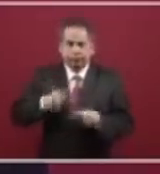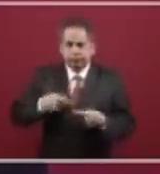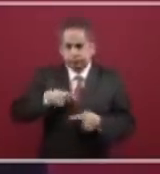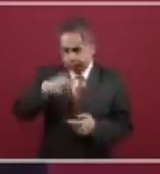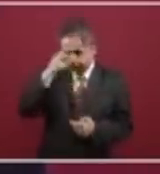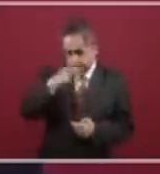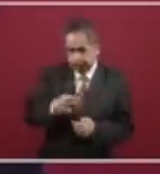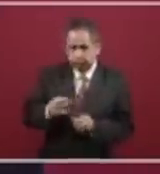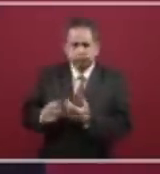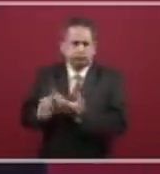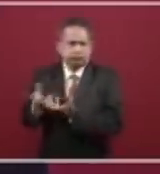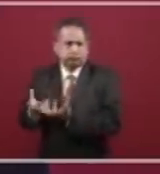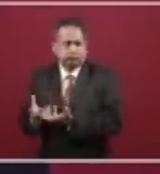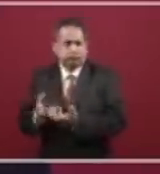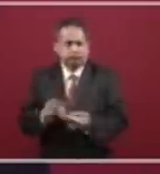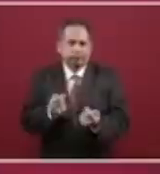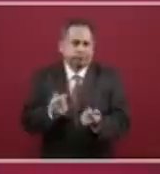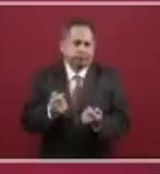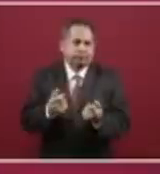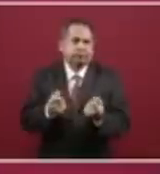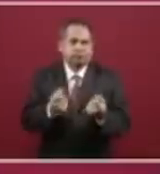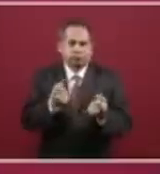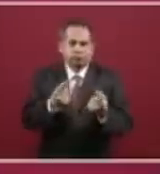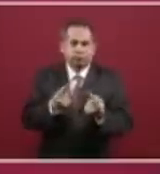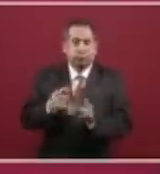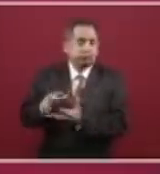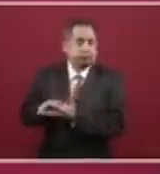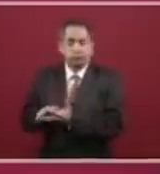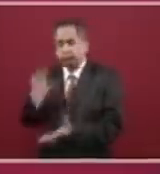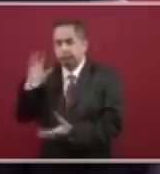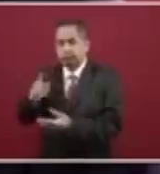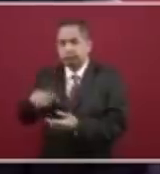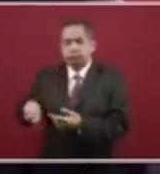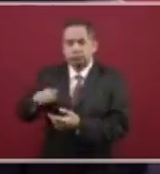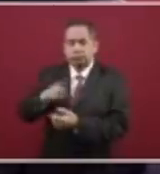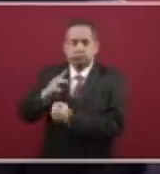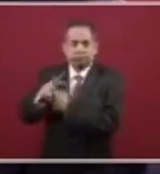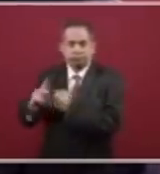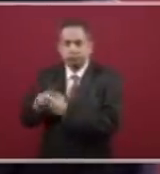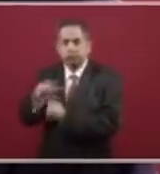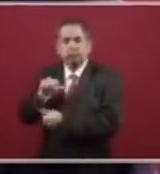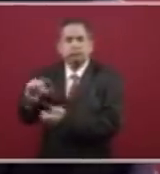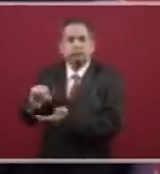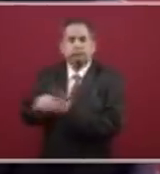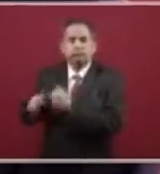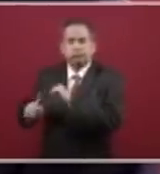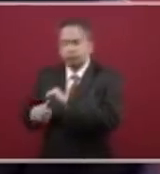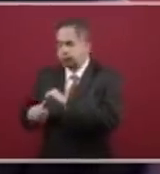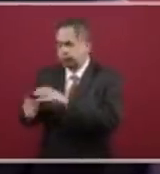mexicanos la proporción de mexicanos qué está